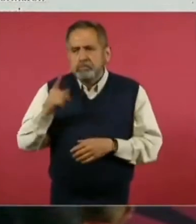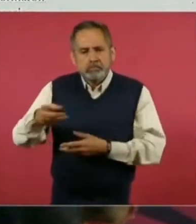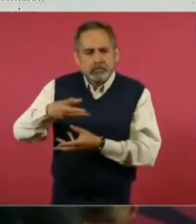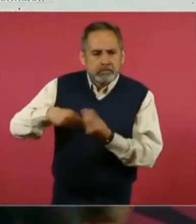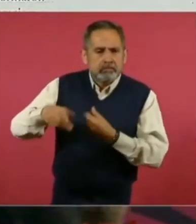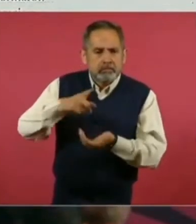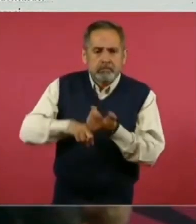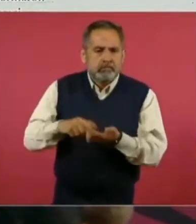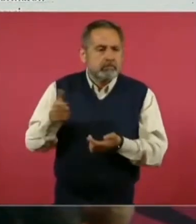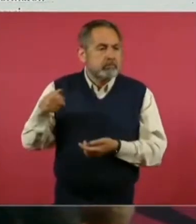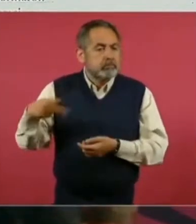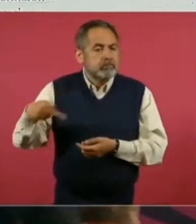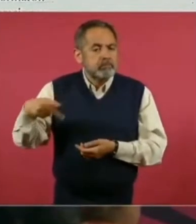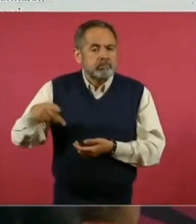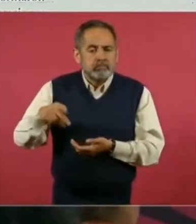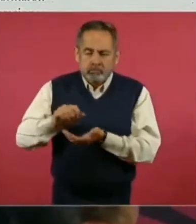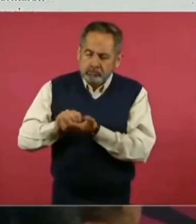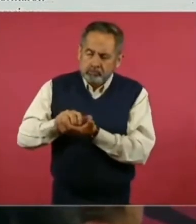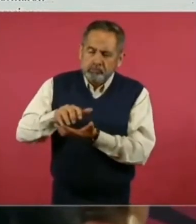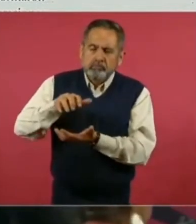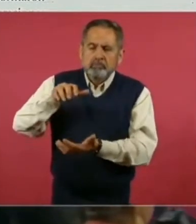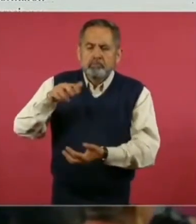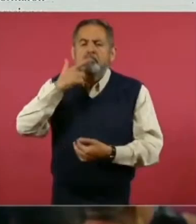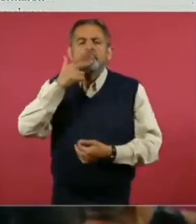han habido ahorros,